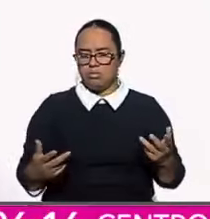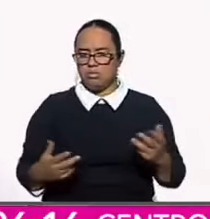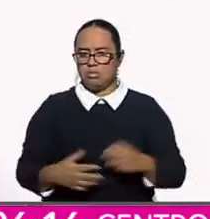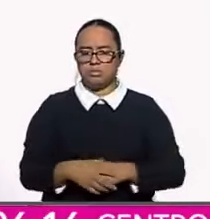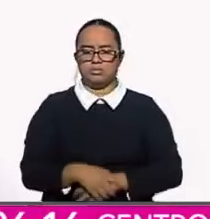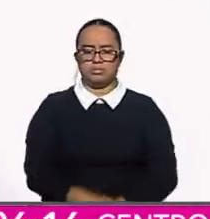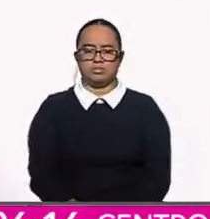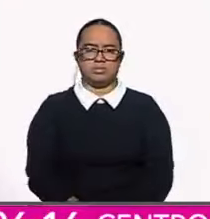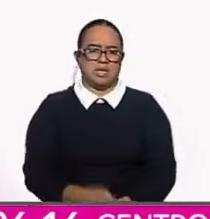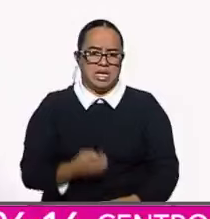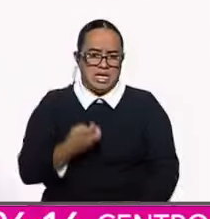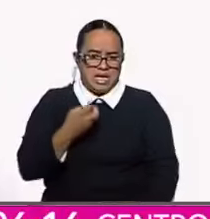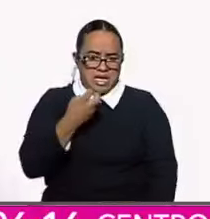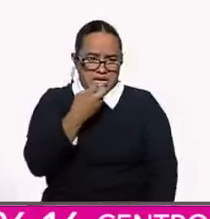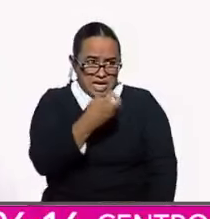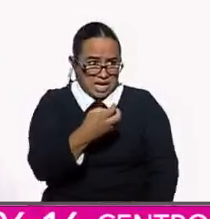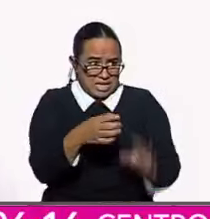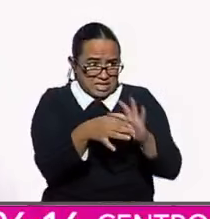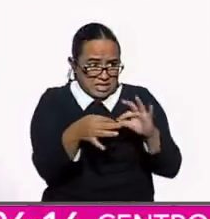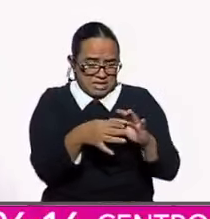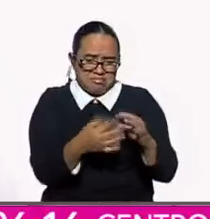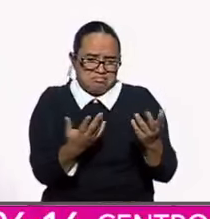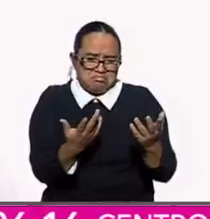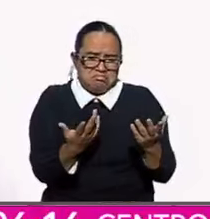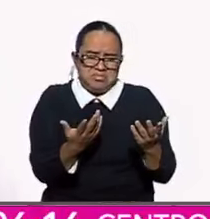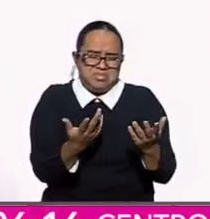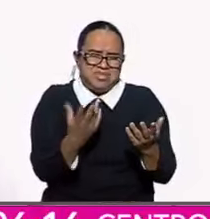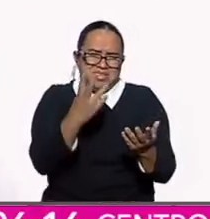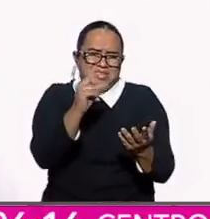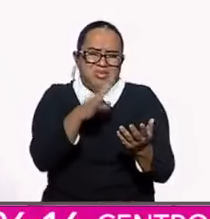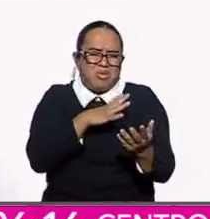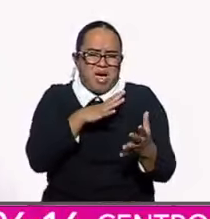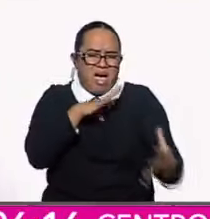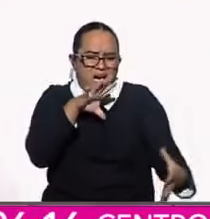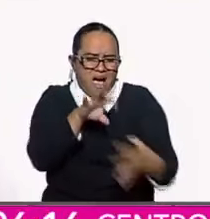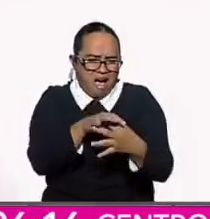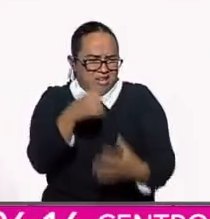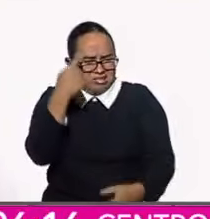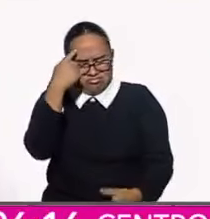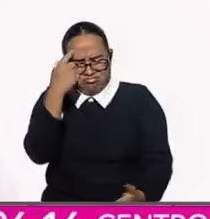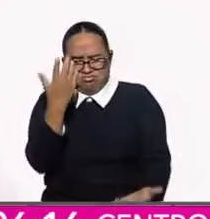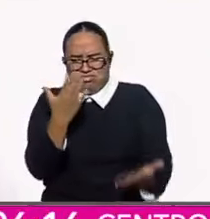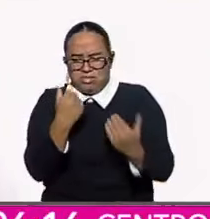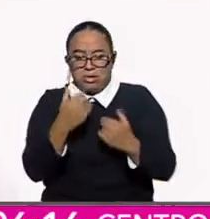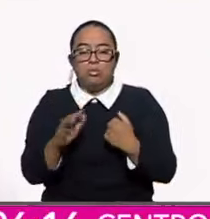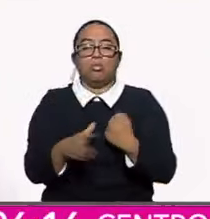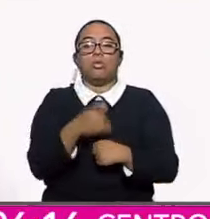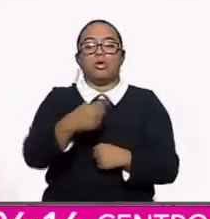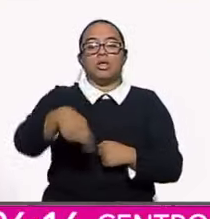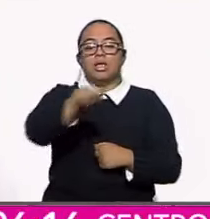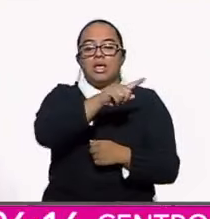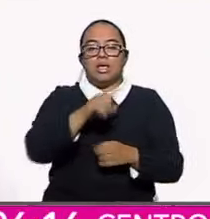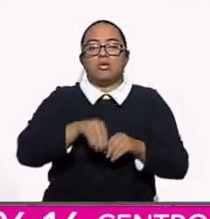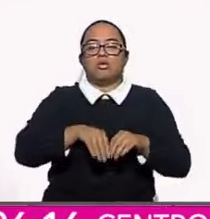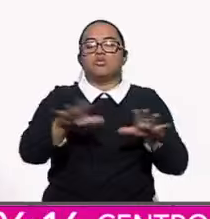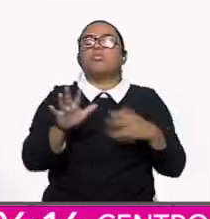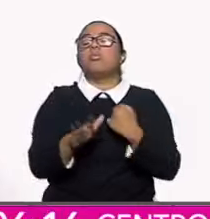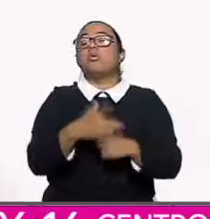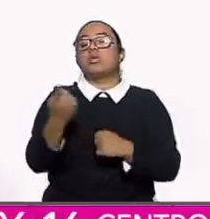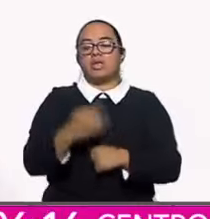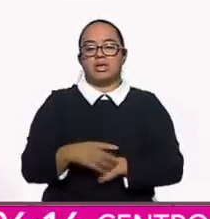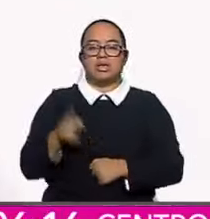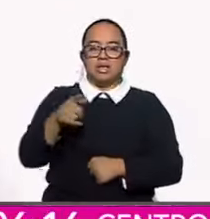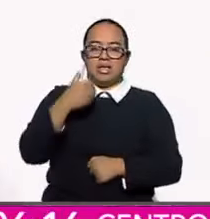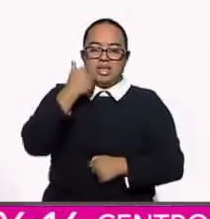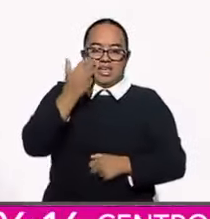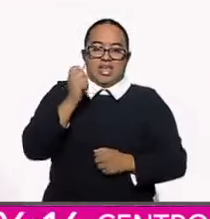tiene fundamento ese argumento. ¿Pero entonces por qué lo están echando a andar? ¿Por qué creen? Pues porque quieren ganar